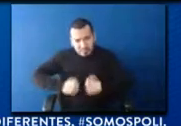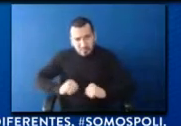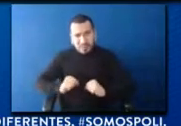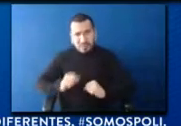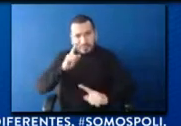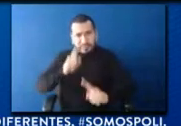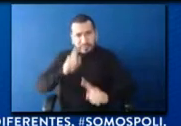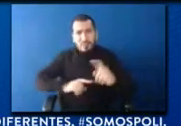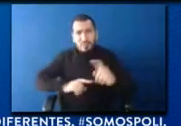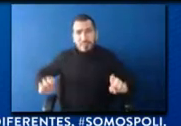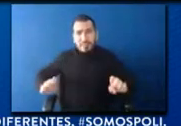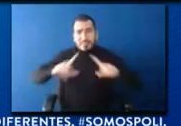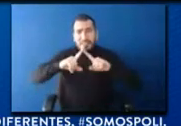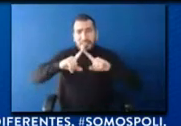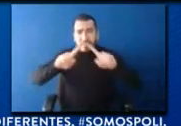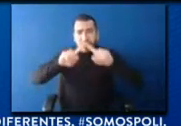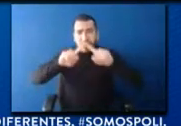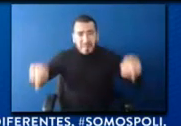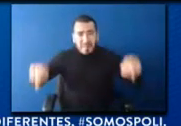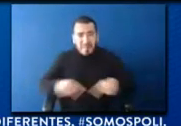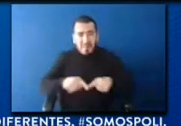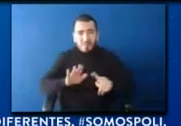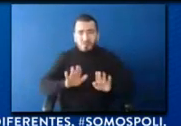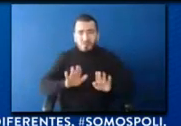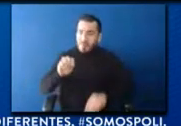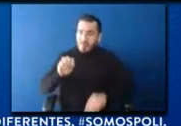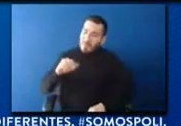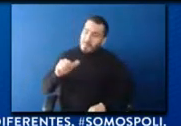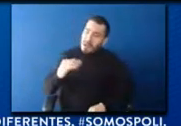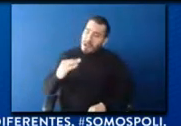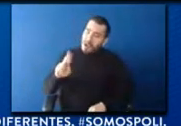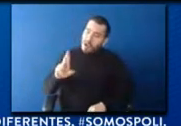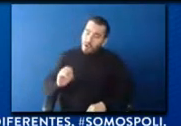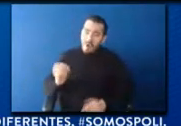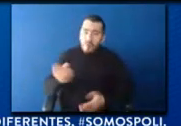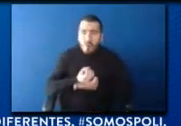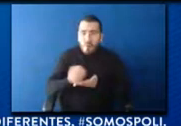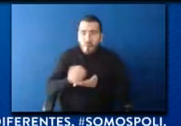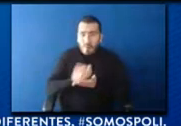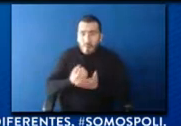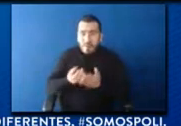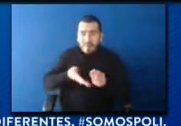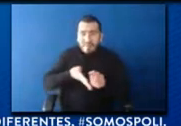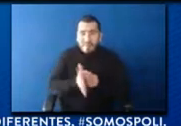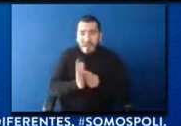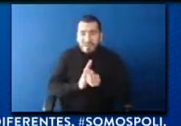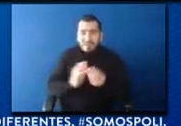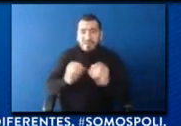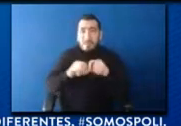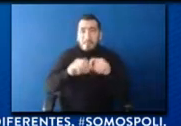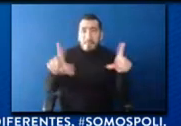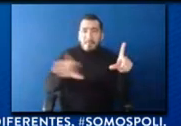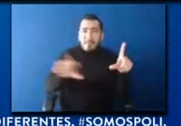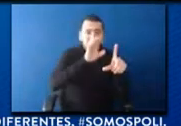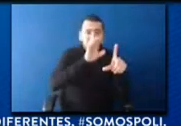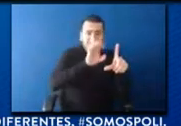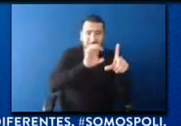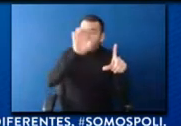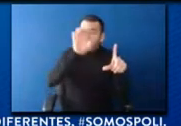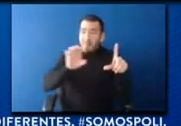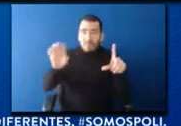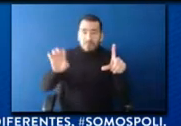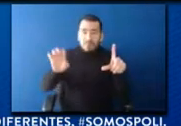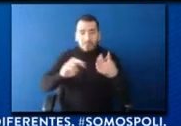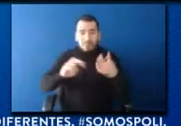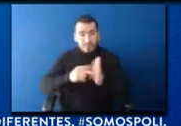Excel, por decir cosas más sencillas, o tratar de proyectar en un PowerPoint unos datos, pues ya no es lo que me está generando una ventaja competitiva. Eso